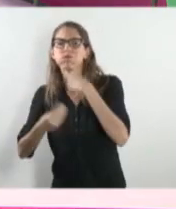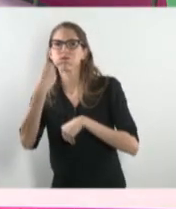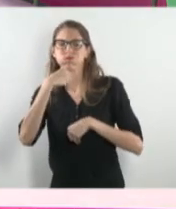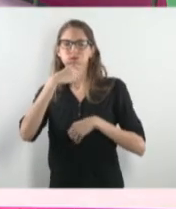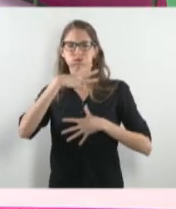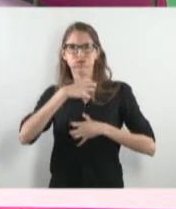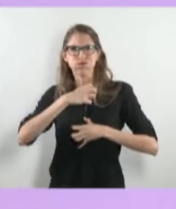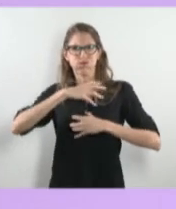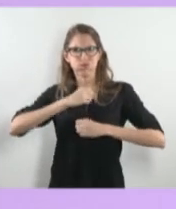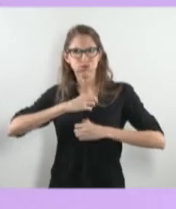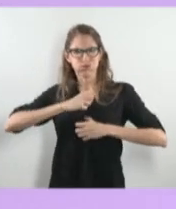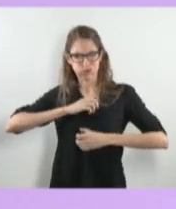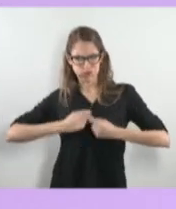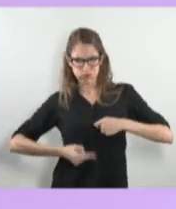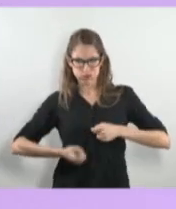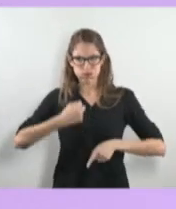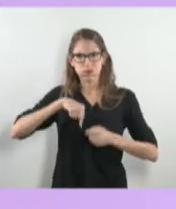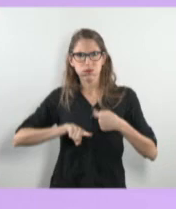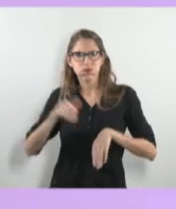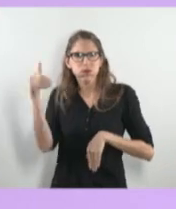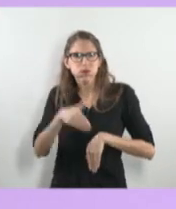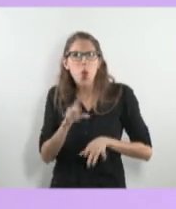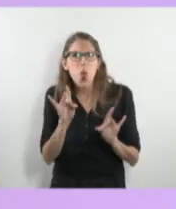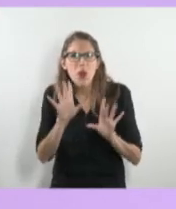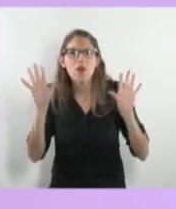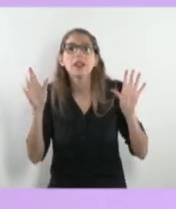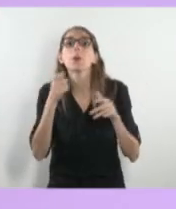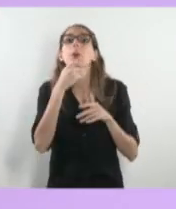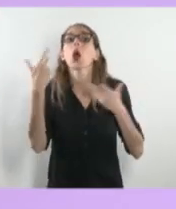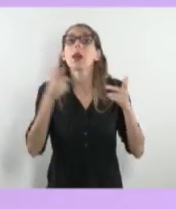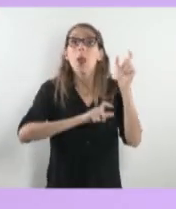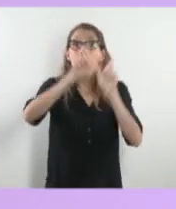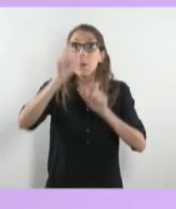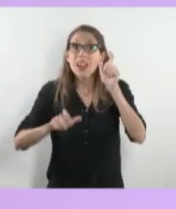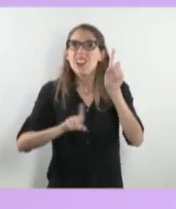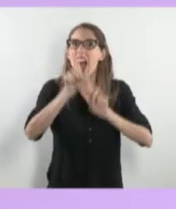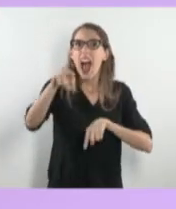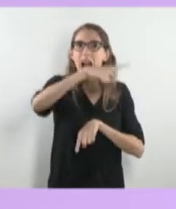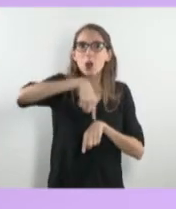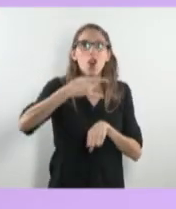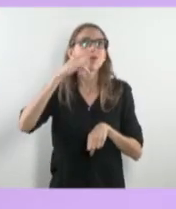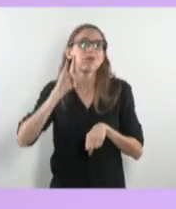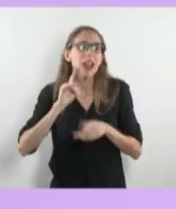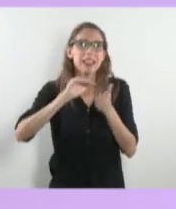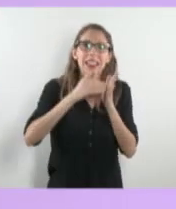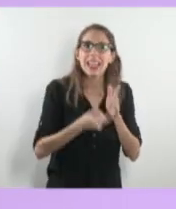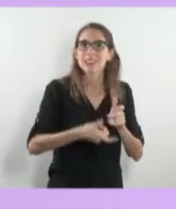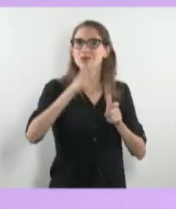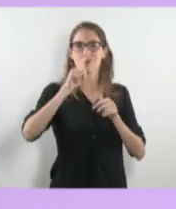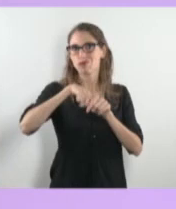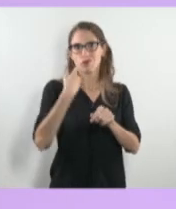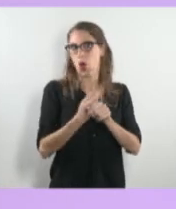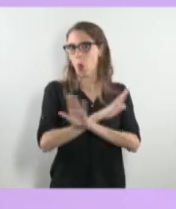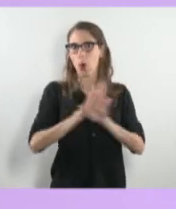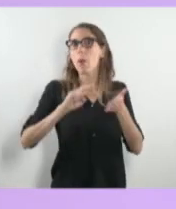de digerir. Uh-huh. Podemos citar como ejemplo las personas que no pueden consumir lactosa, los intolerantes a la lactosa, que es